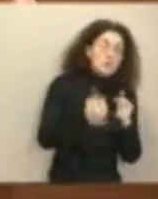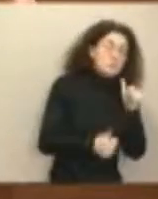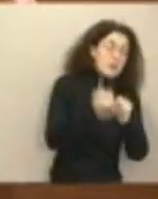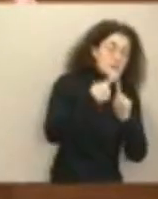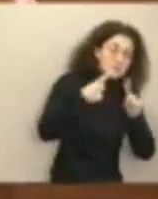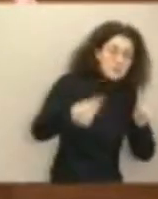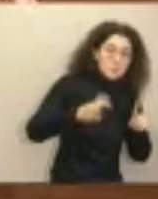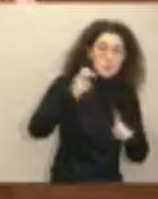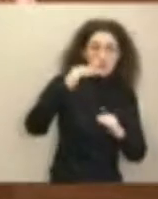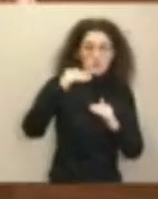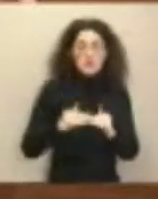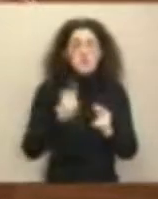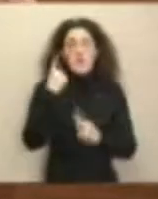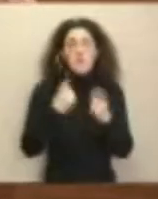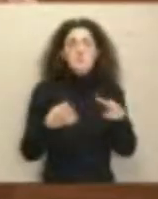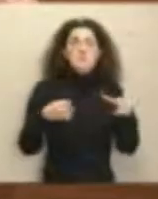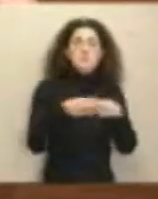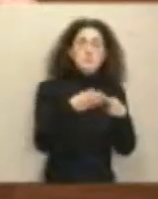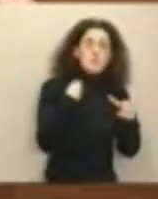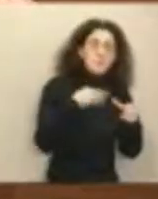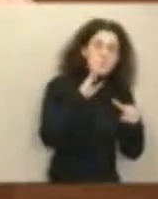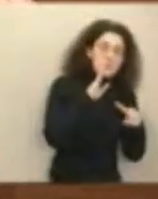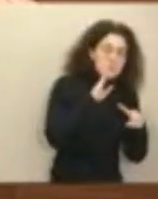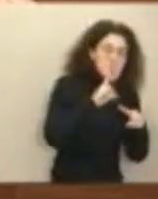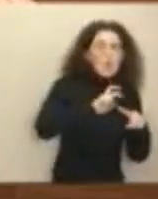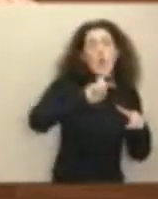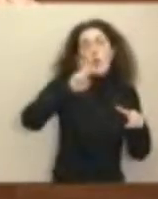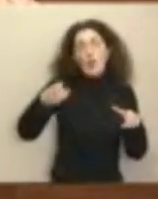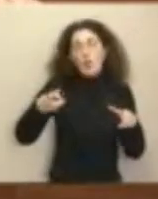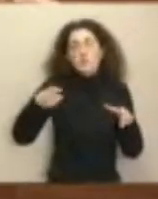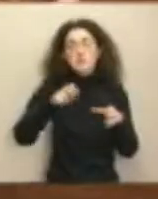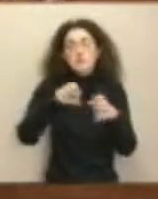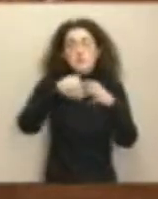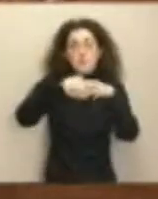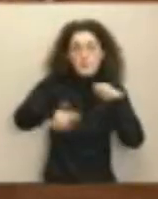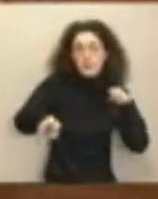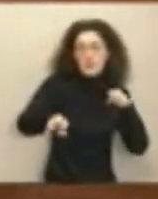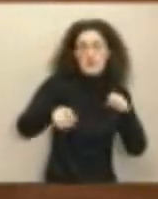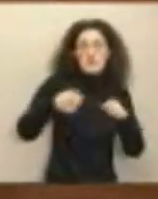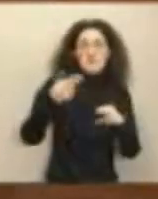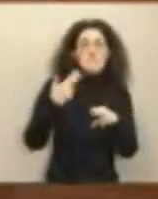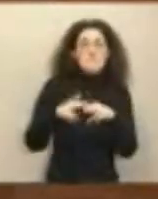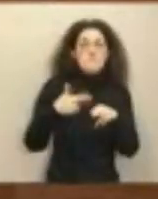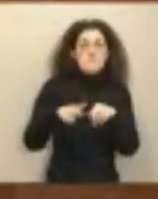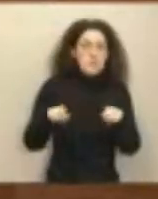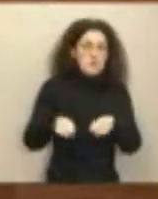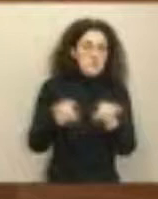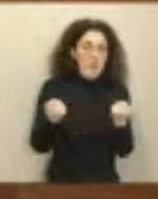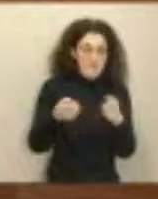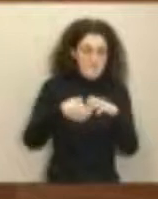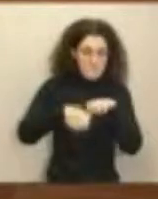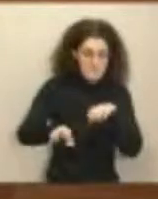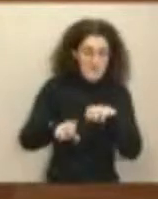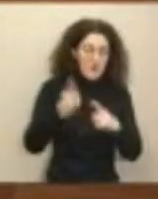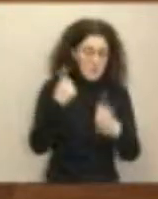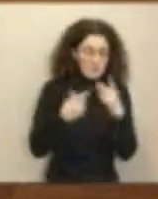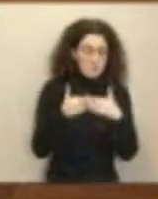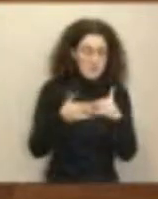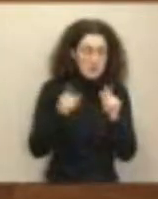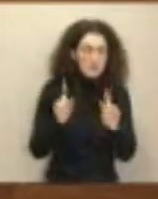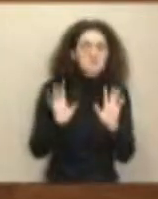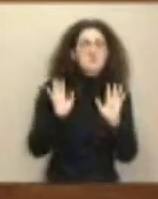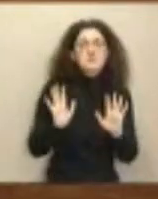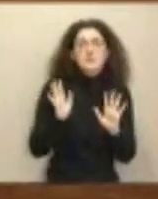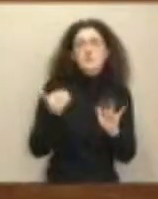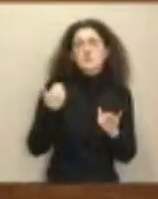algunos siempre en el mismo partido y otros haciendo travestismo político. Pero en todo caso,